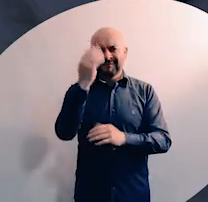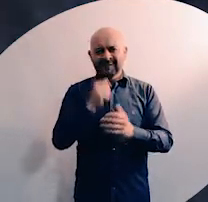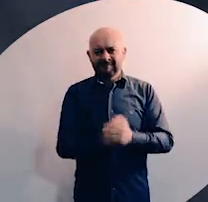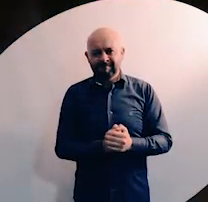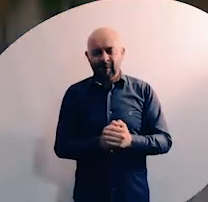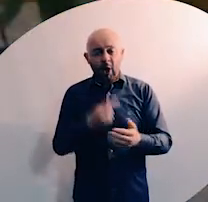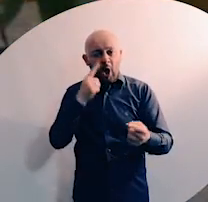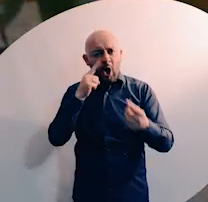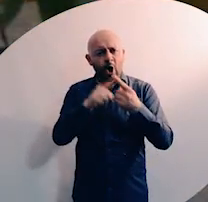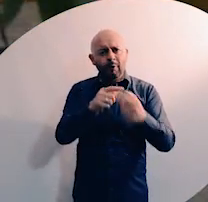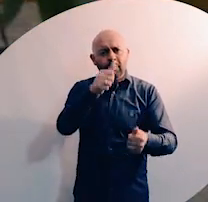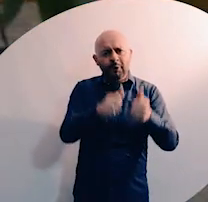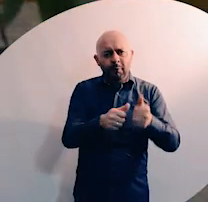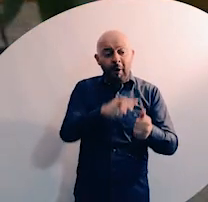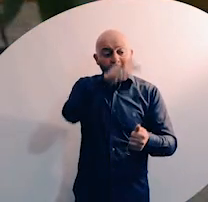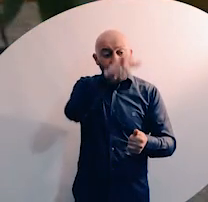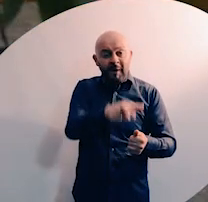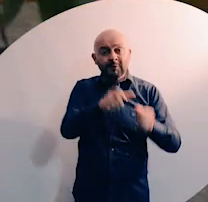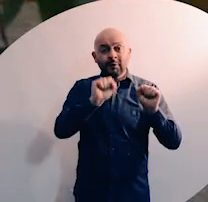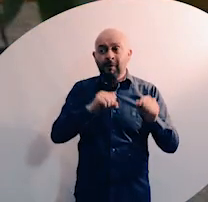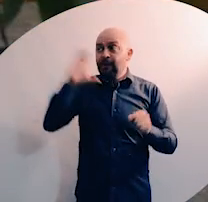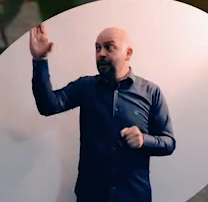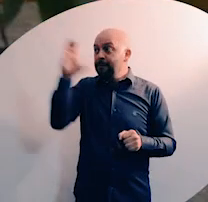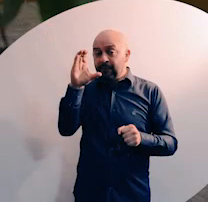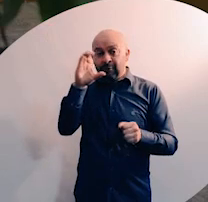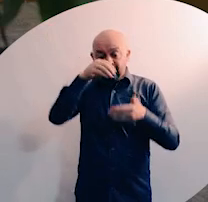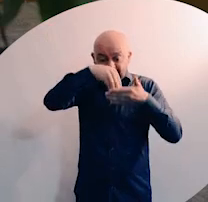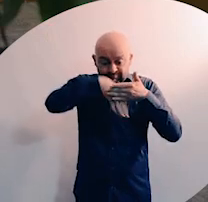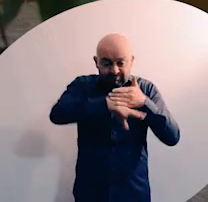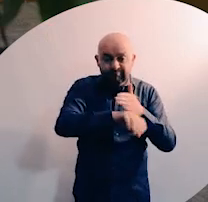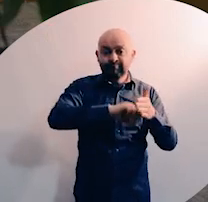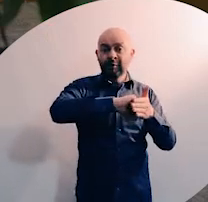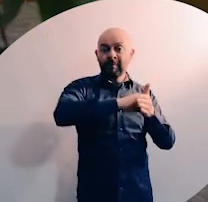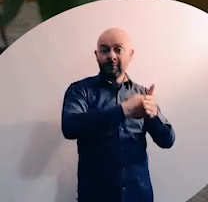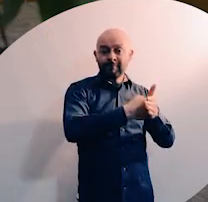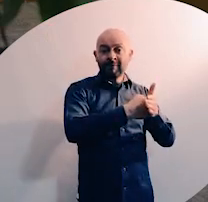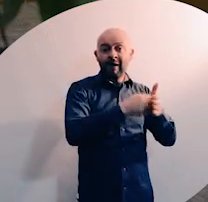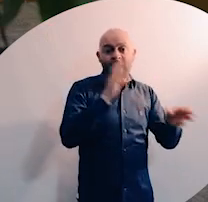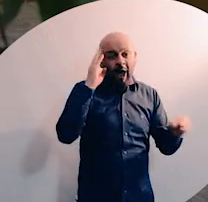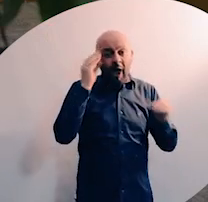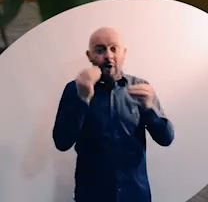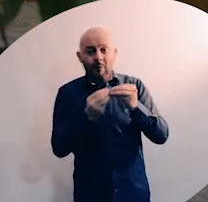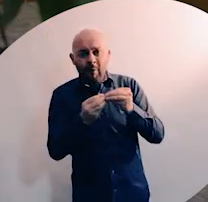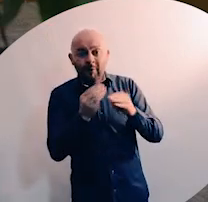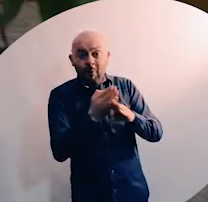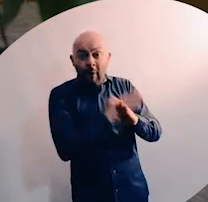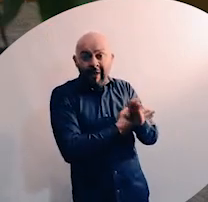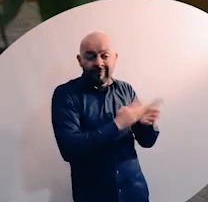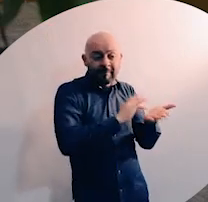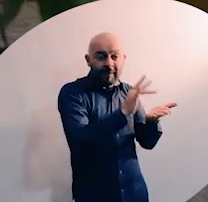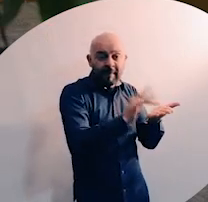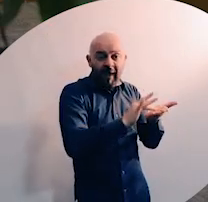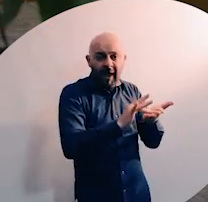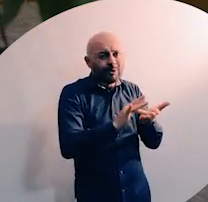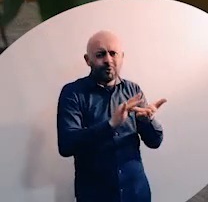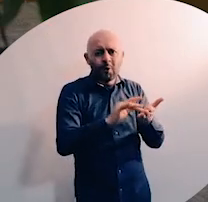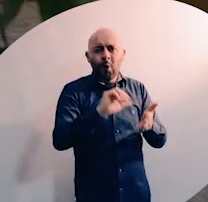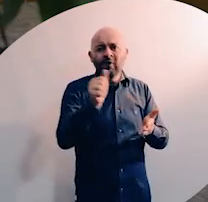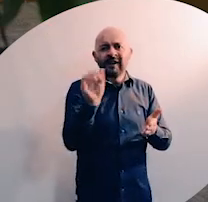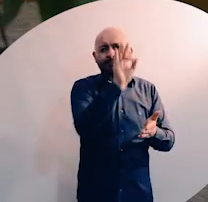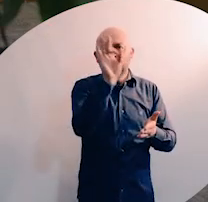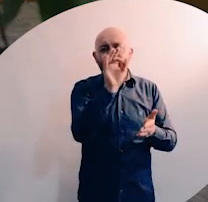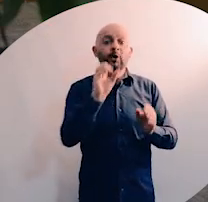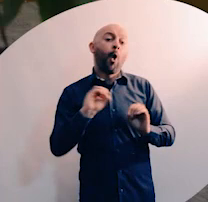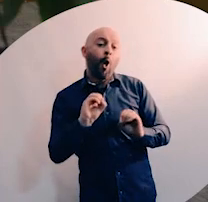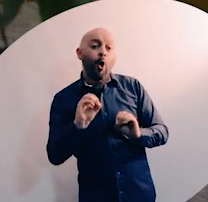dentro de la cuenta, la idea es que este mismo cliente recibe su nómina en la cuenta y al día siguiente, antes de empezar a gastar,